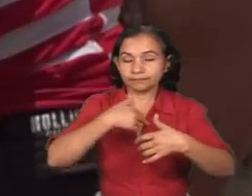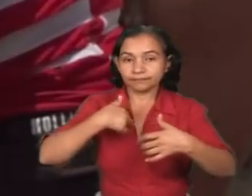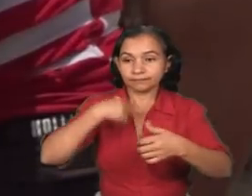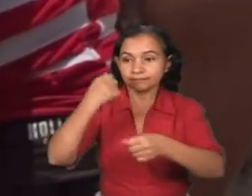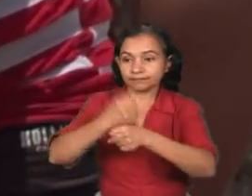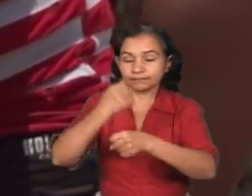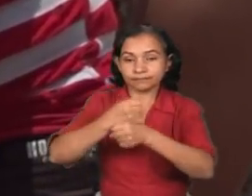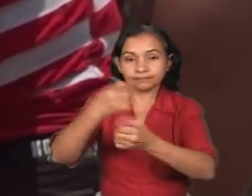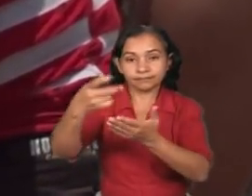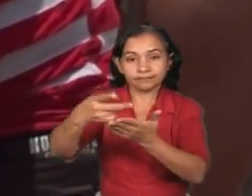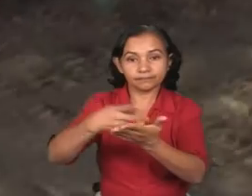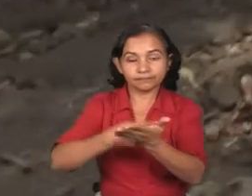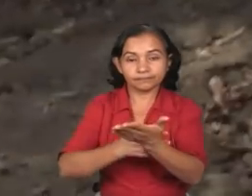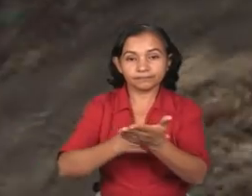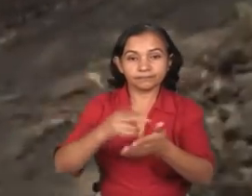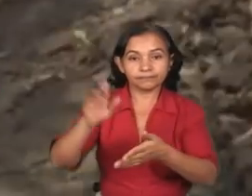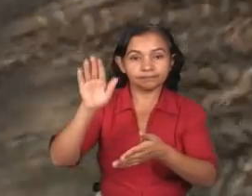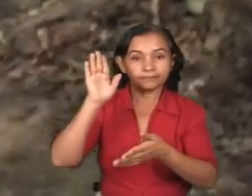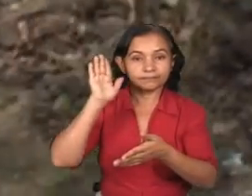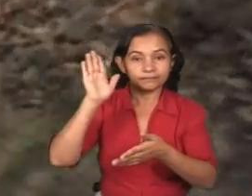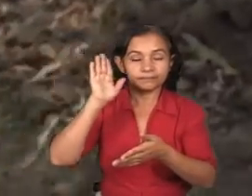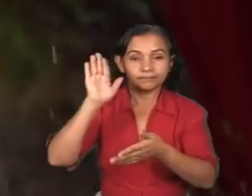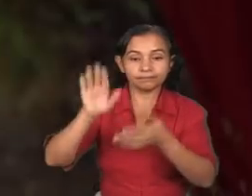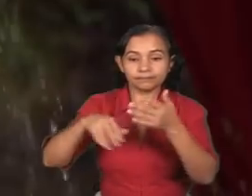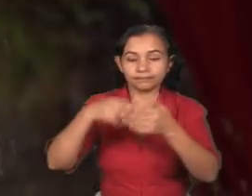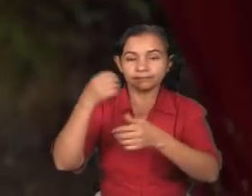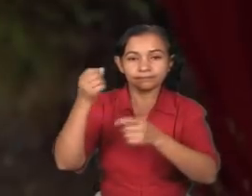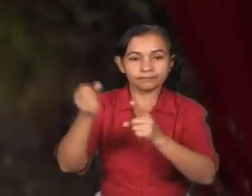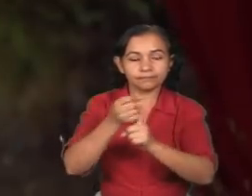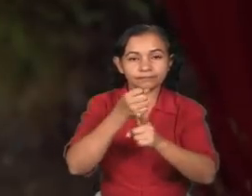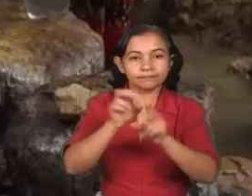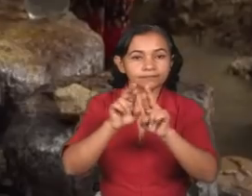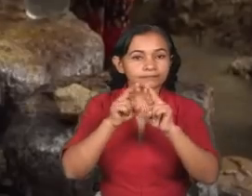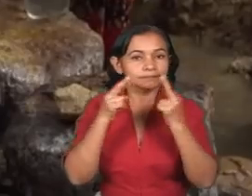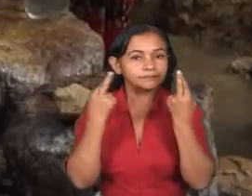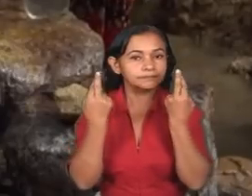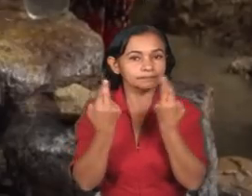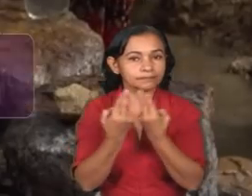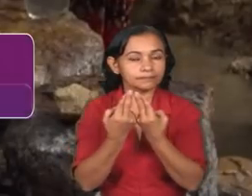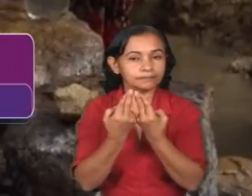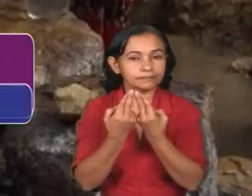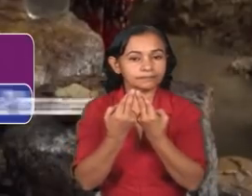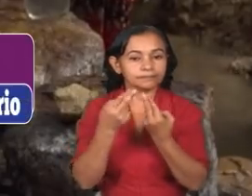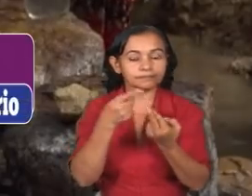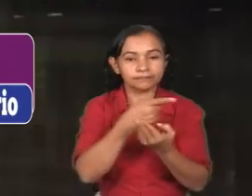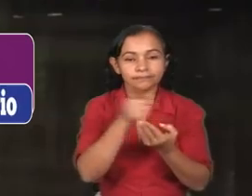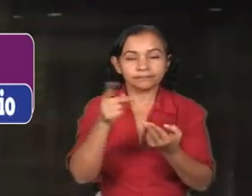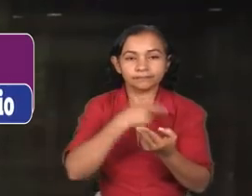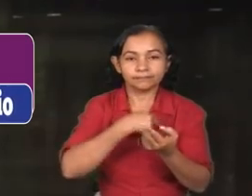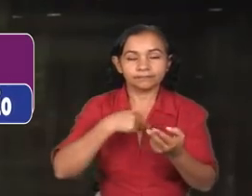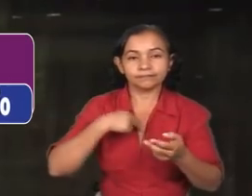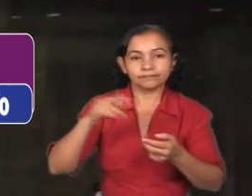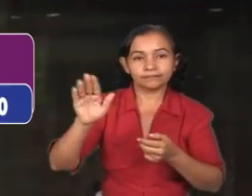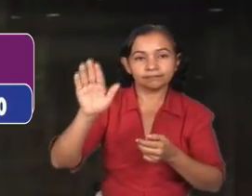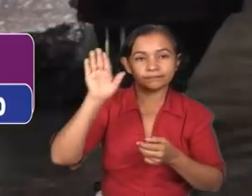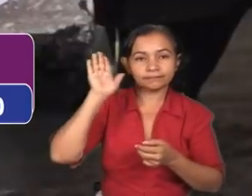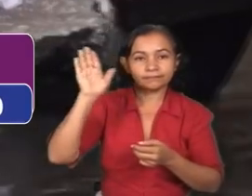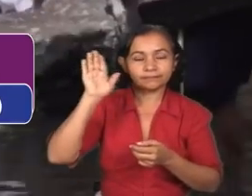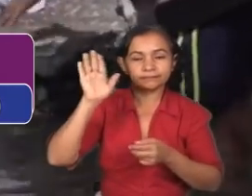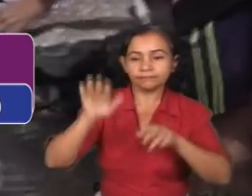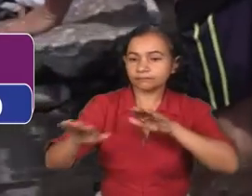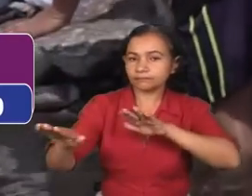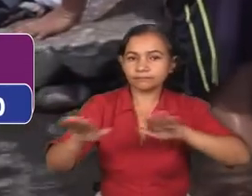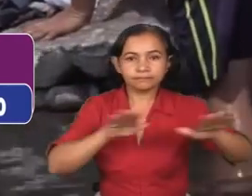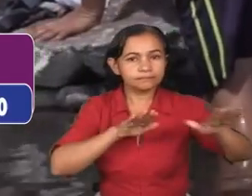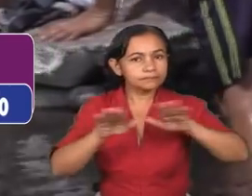los proyectos asumieron un compromiso después del golpe en reuniones sostenidas con ellos, y nos comprometimos a que nosotros no